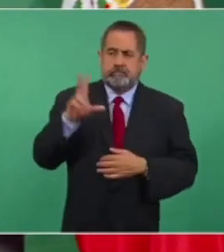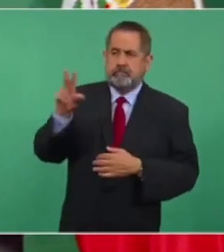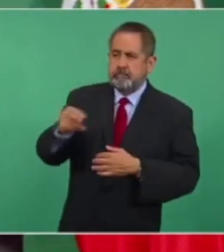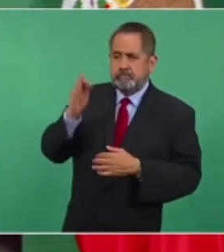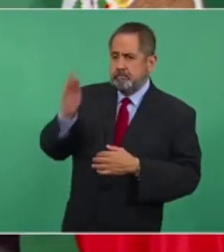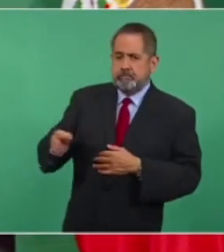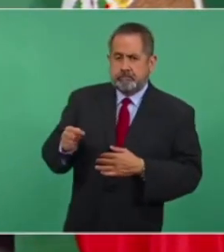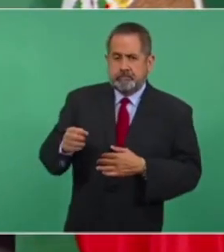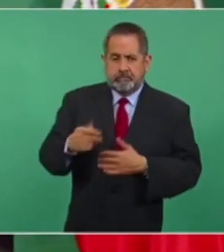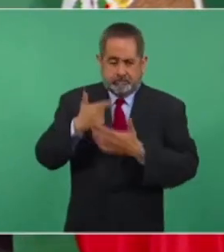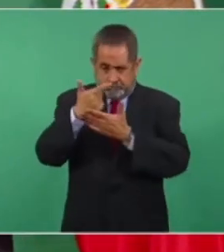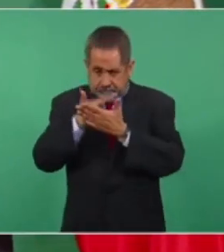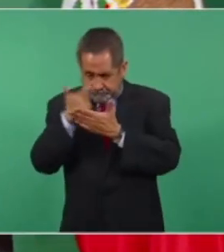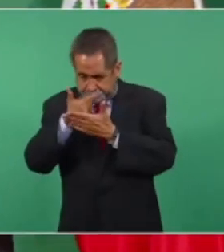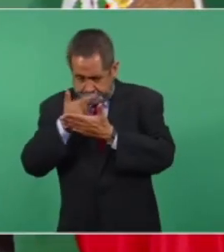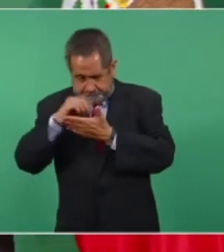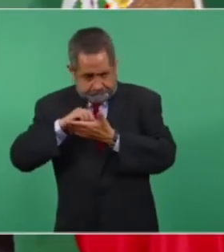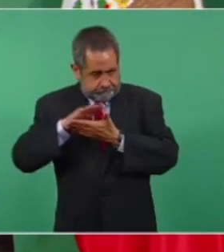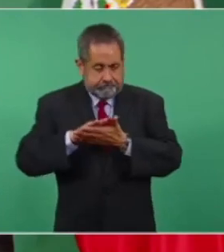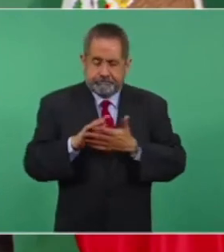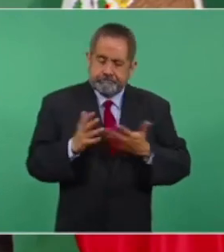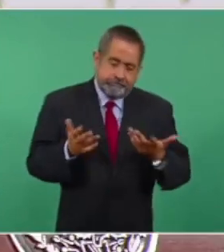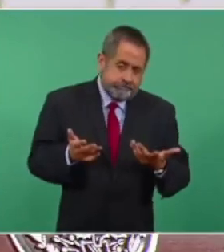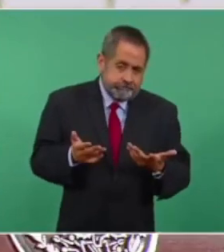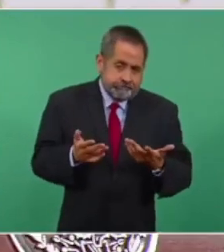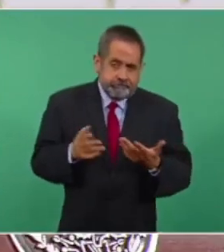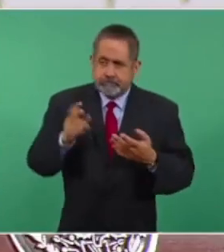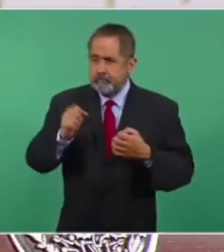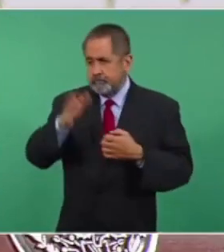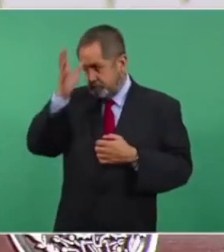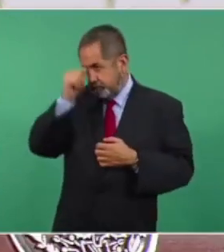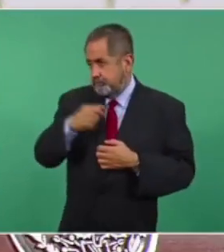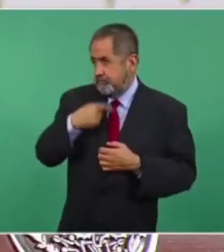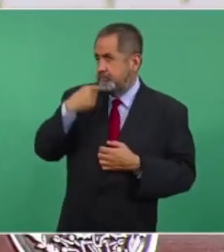que registra el censo de población.